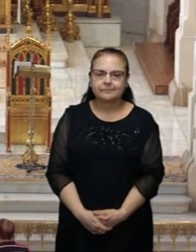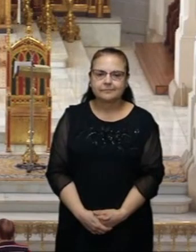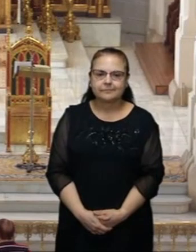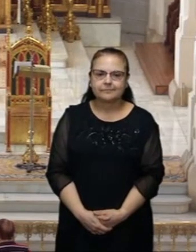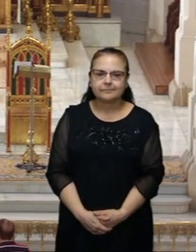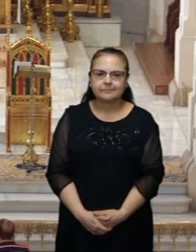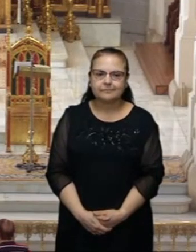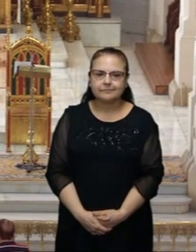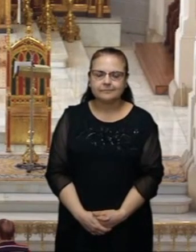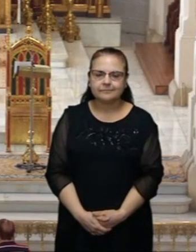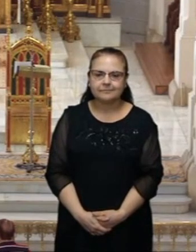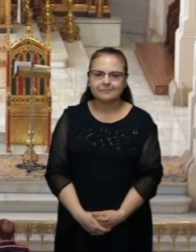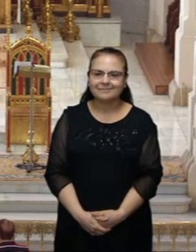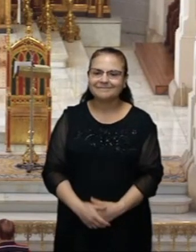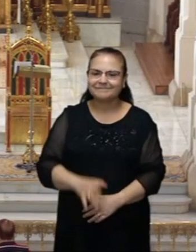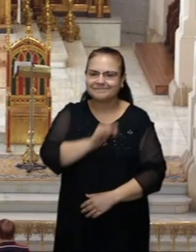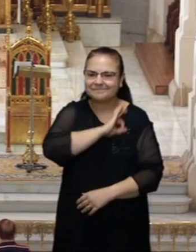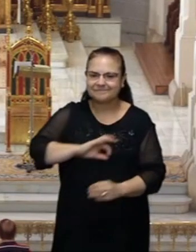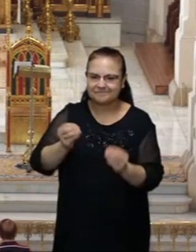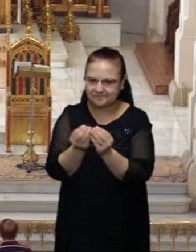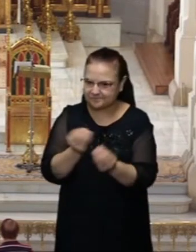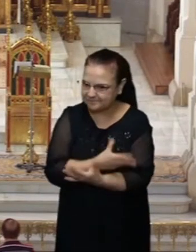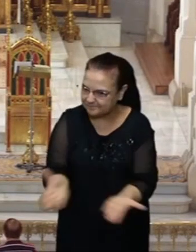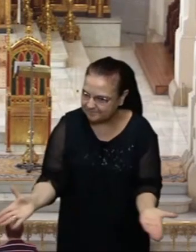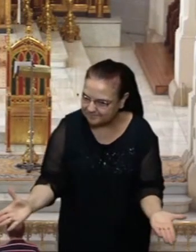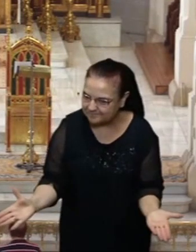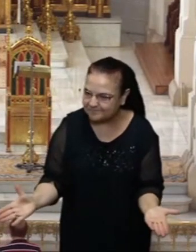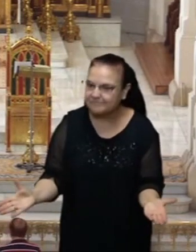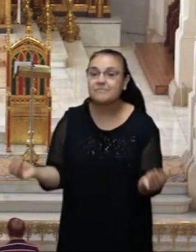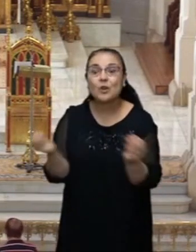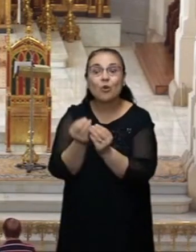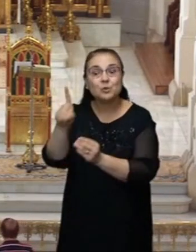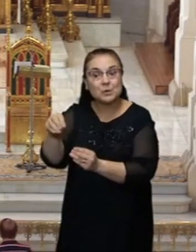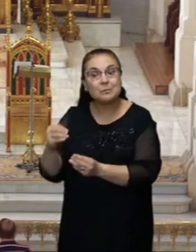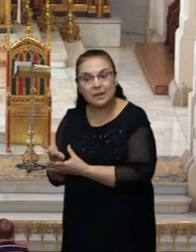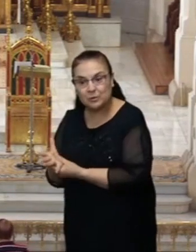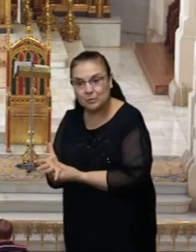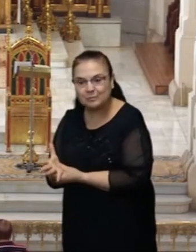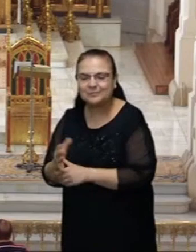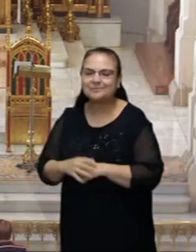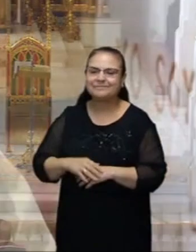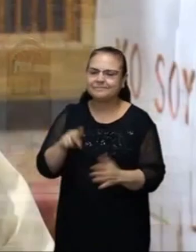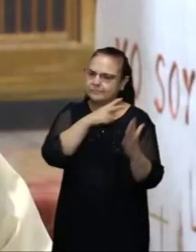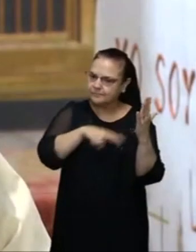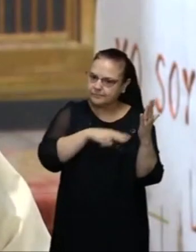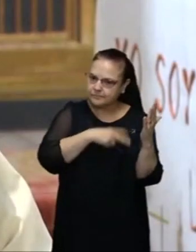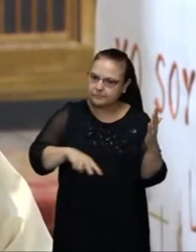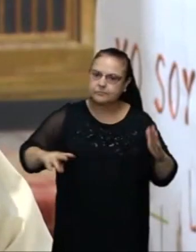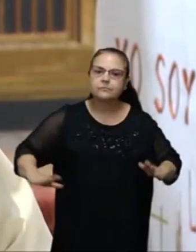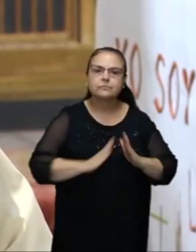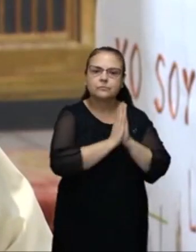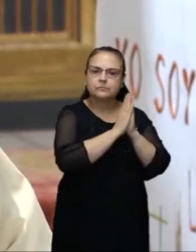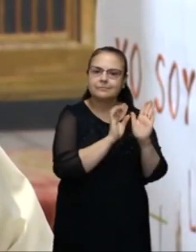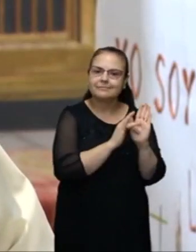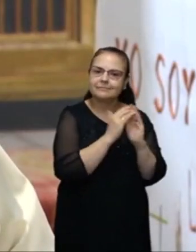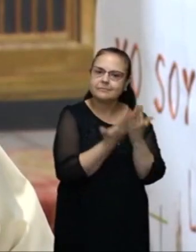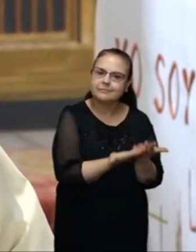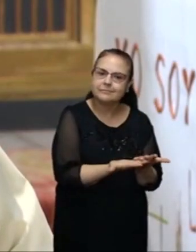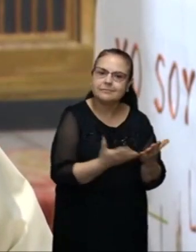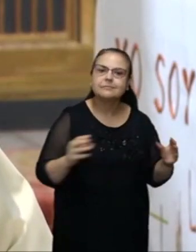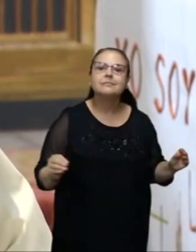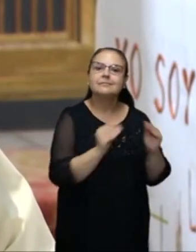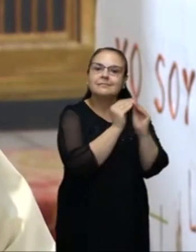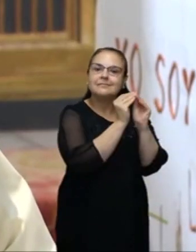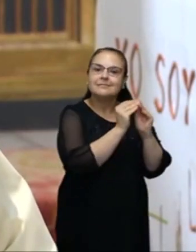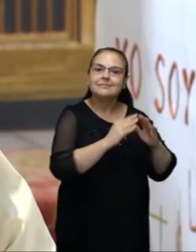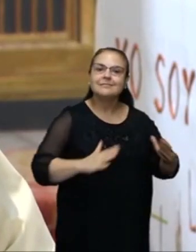El Señor esté con vosotros. Lectura del Santo